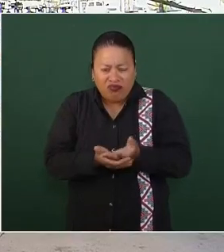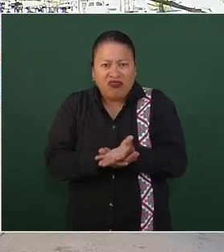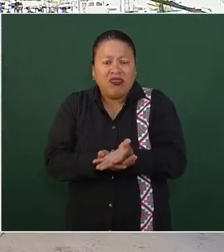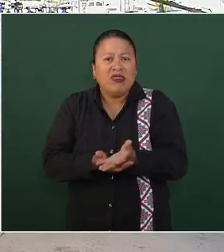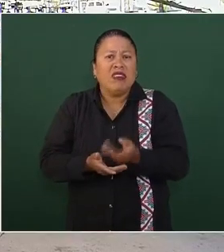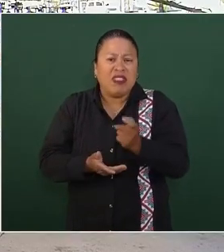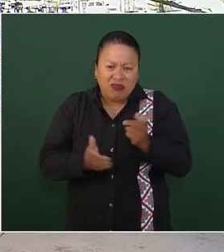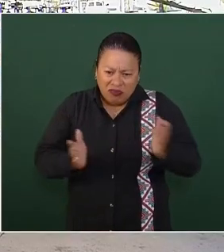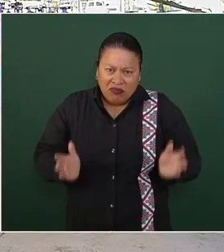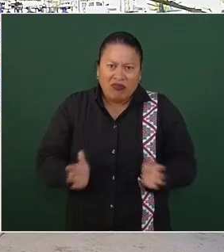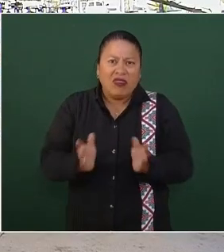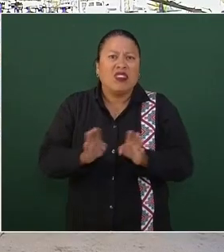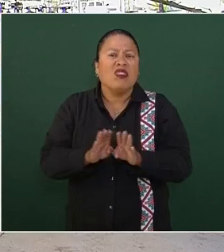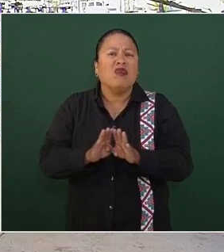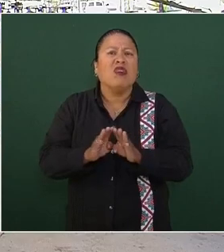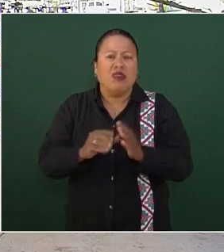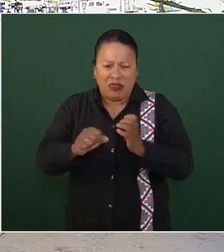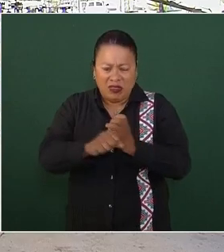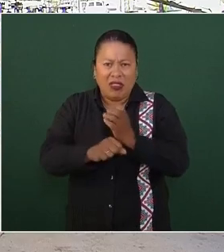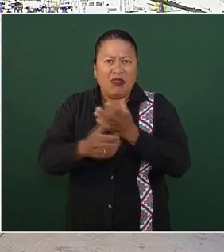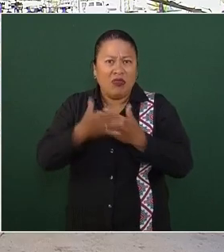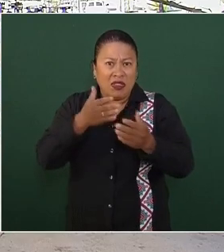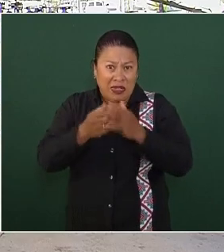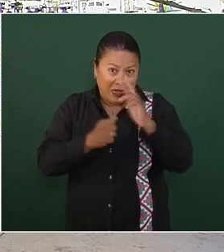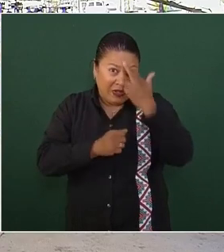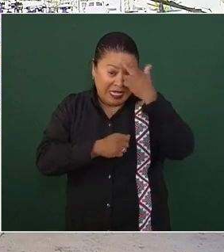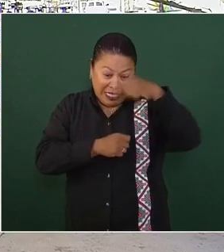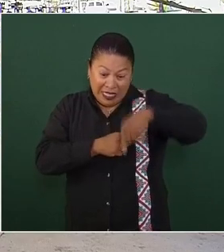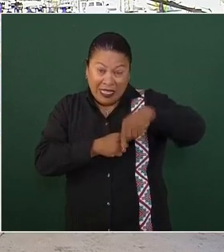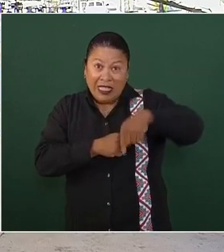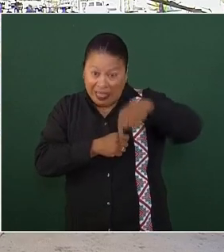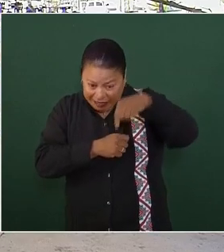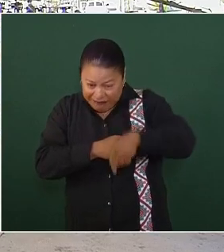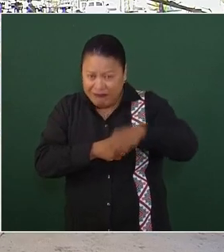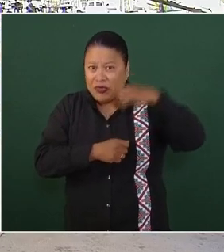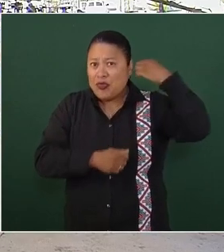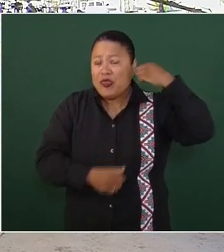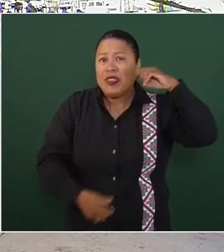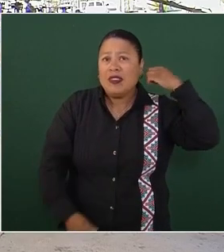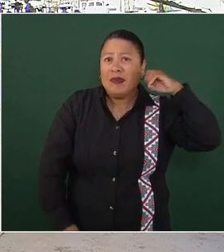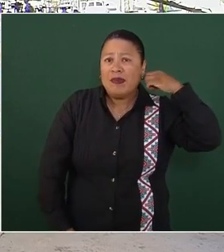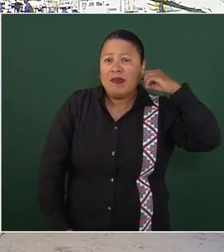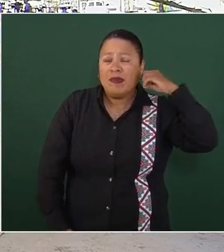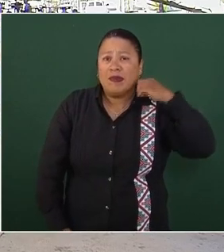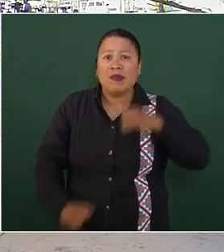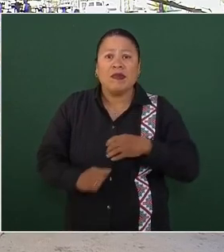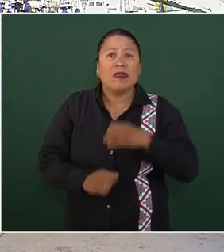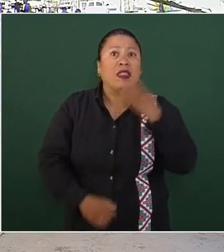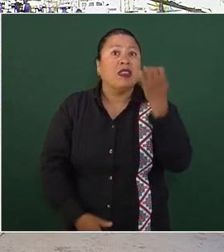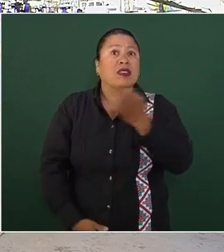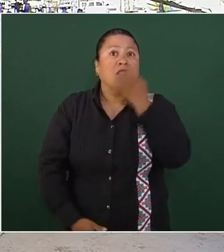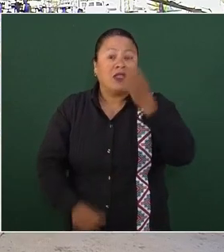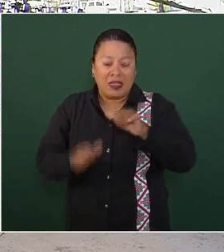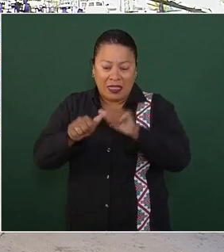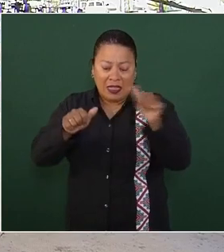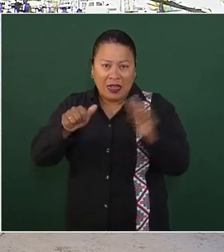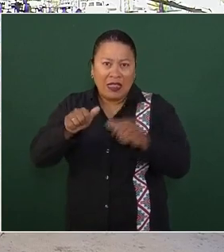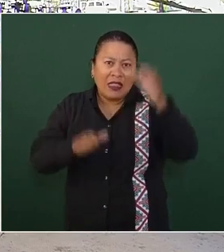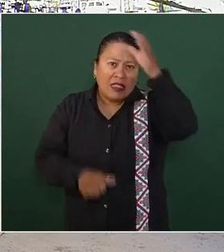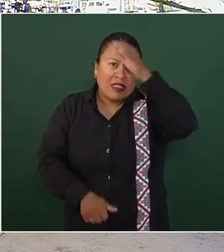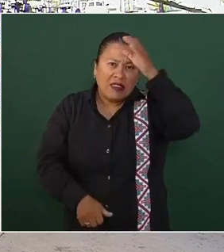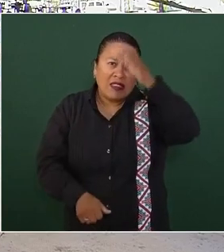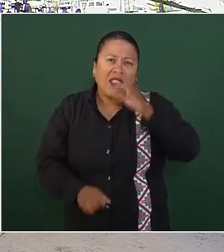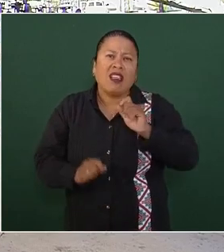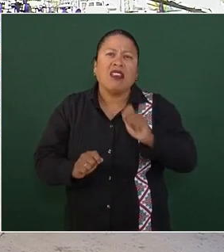precursor del Estado moderno recuérdese que aquí aquí en Oaxaca la Escuela de Artes y Ciencias es la